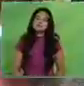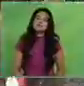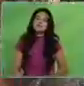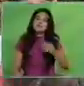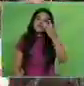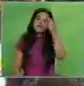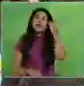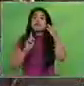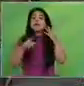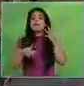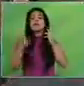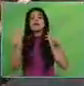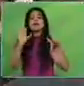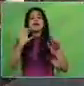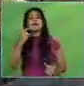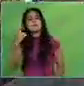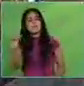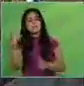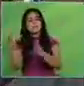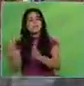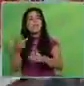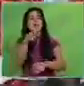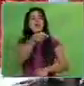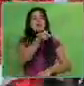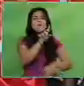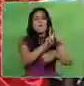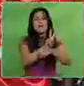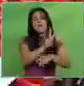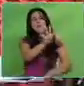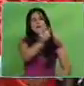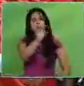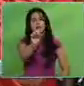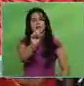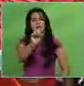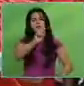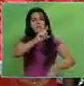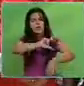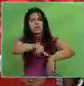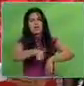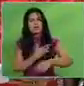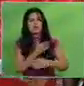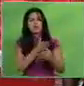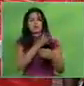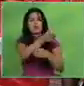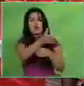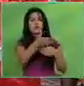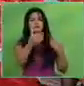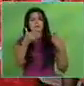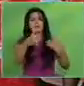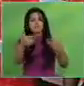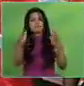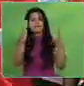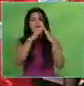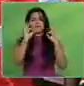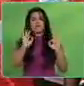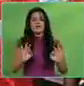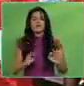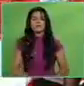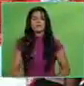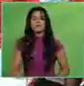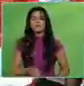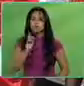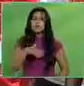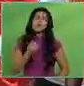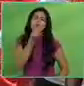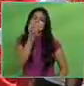En Distrito Capital y 40 en Vargas, que estaré entregándolas dentro de unas horas en la tarde yo mismo. Yo quisiera